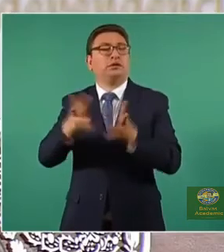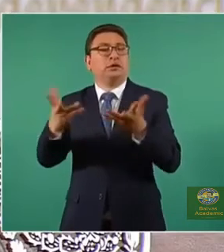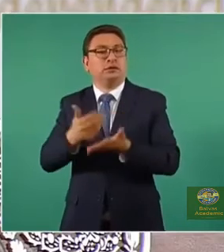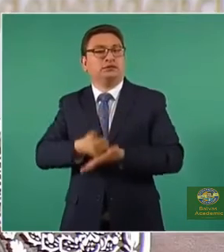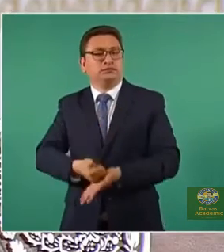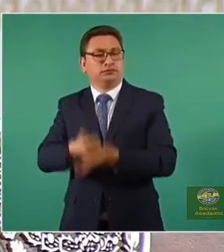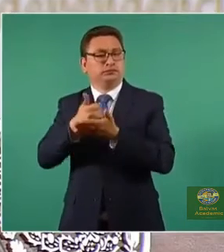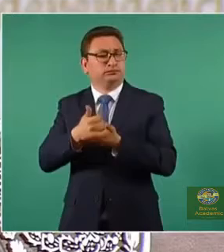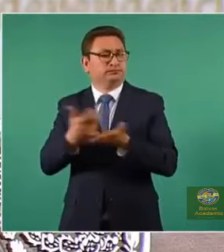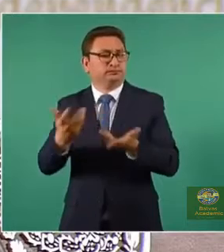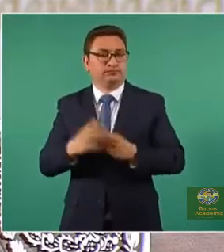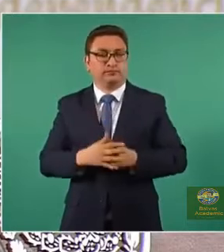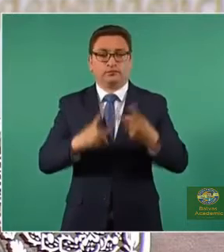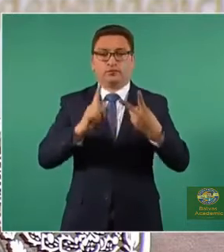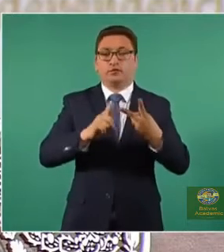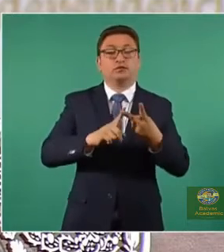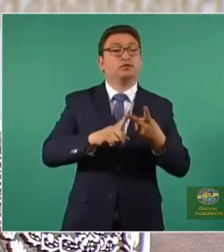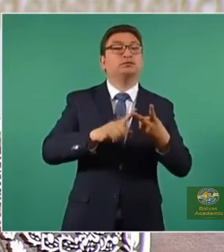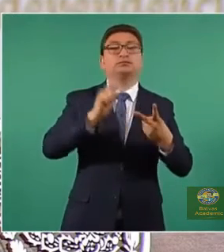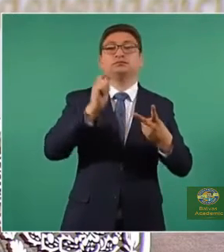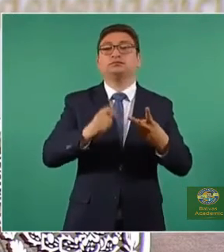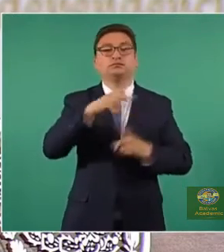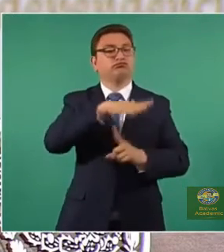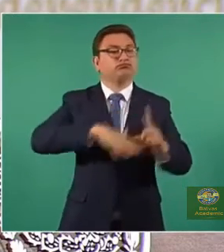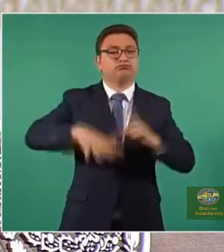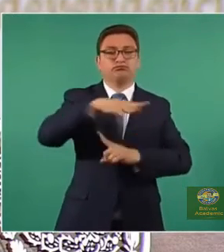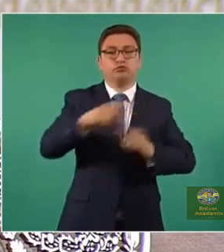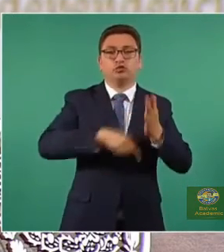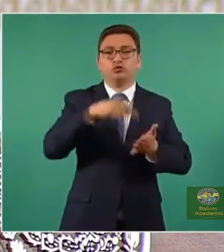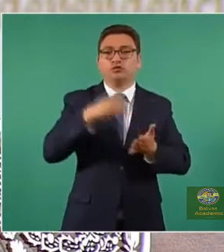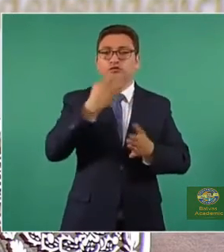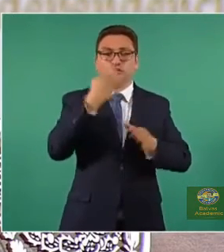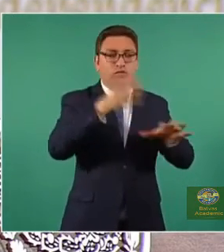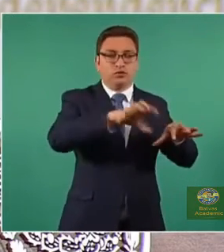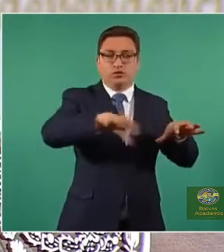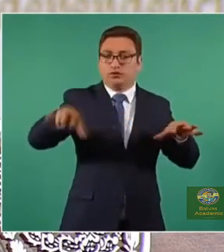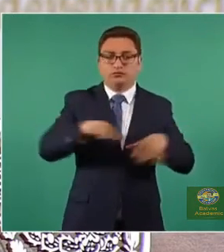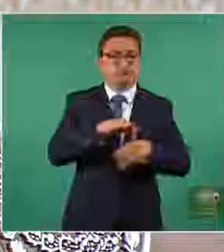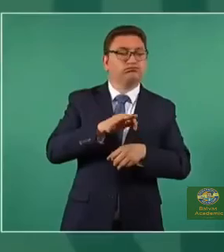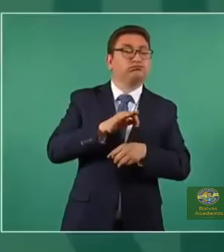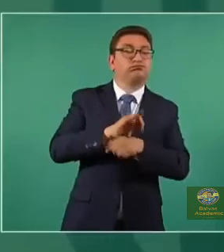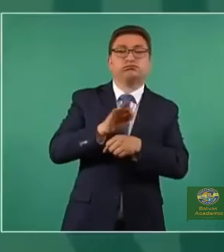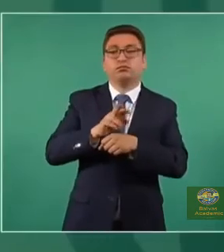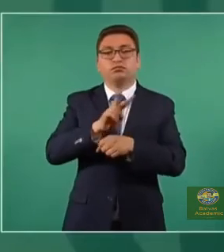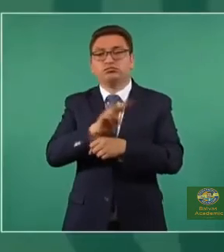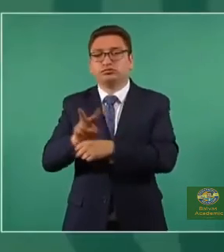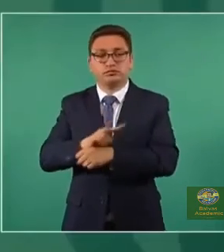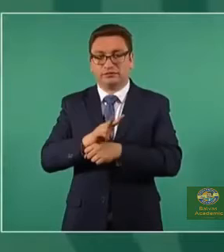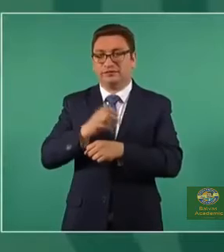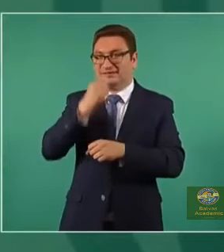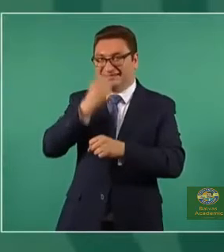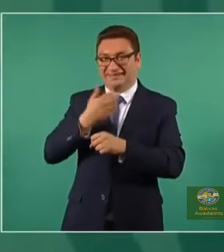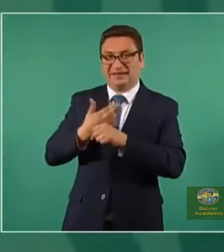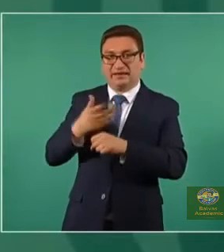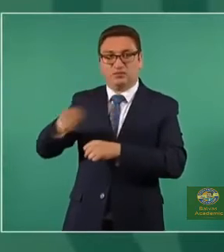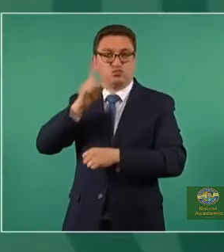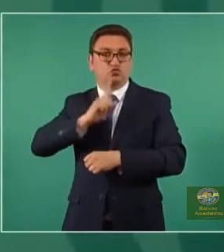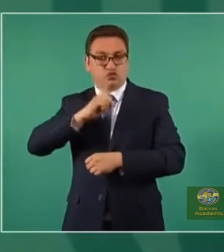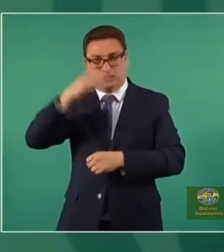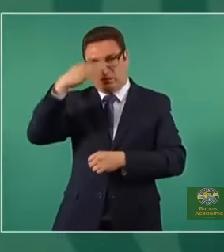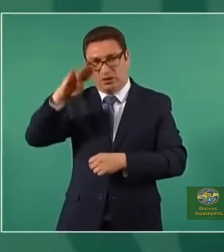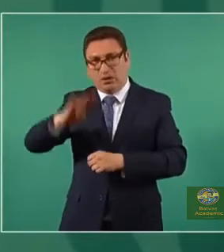sacar adelante es en el monitoreo de la situación de los centros educativos. Y ayer le ofrecimos a la señora secretaria la oportunidad